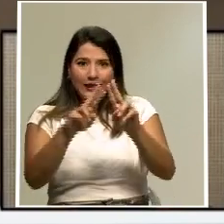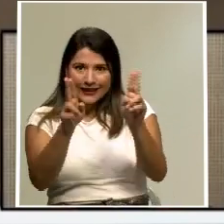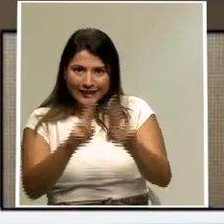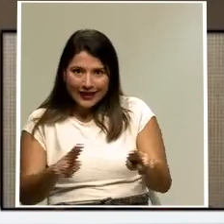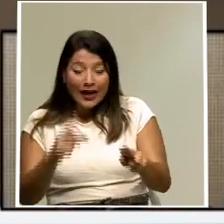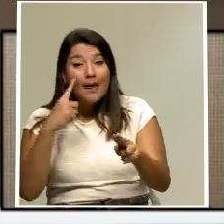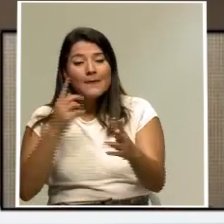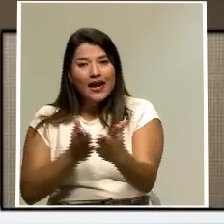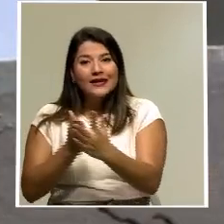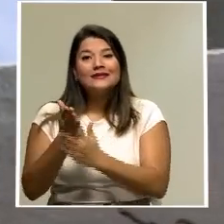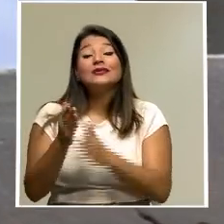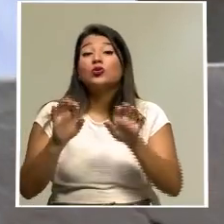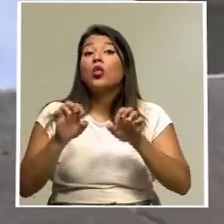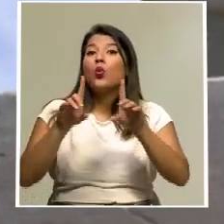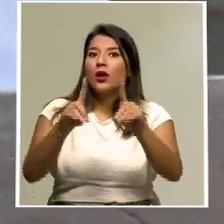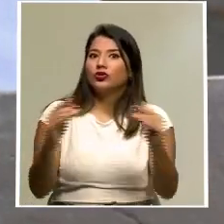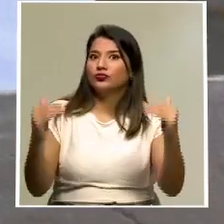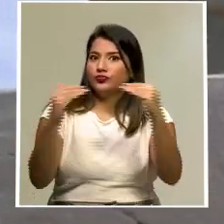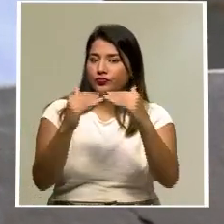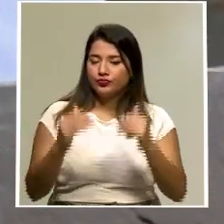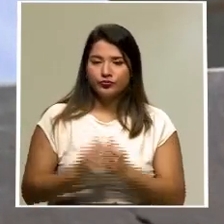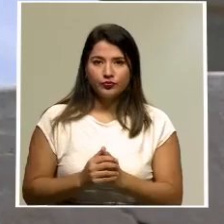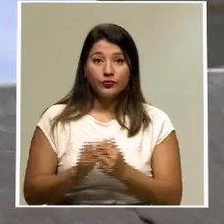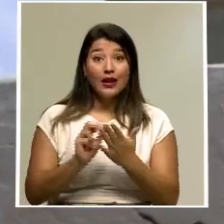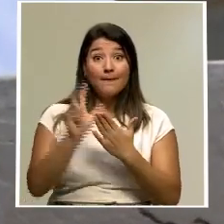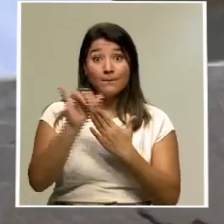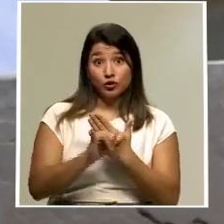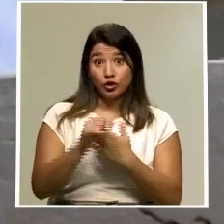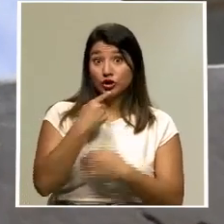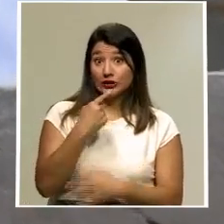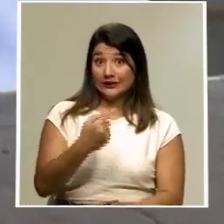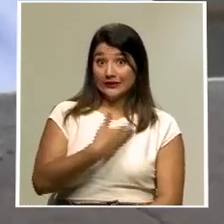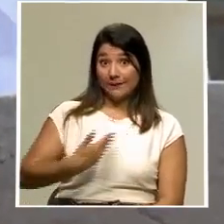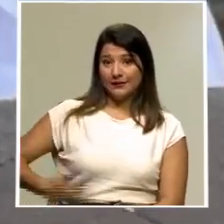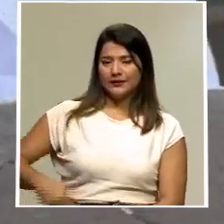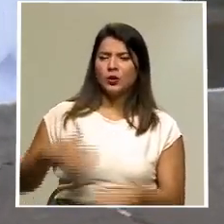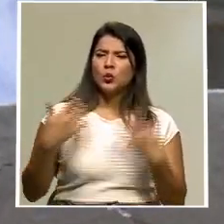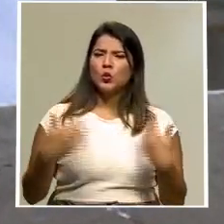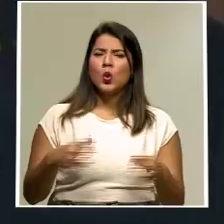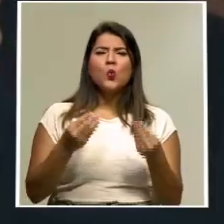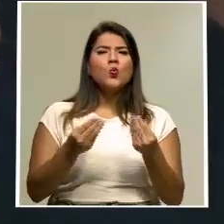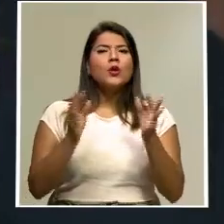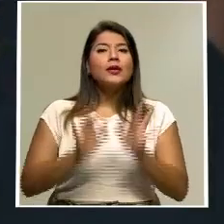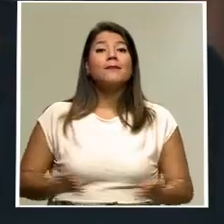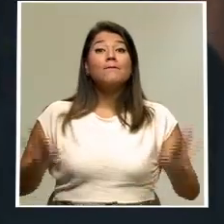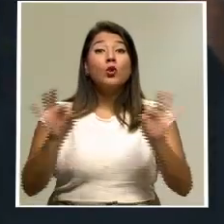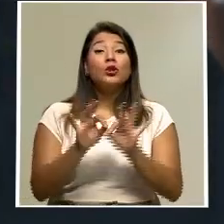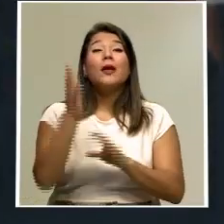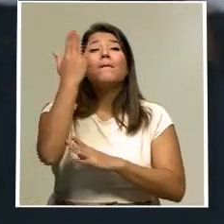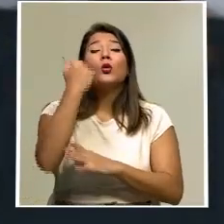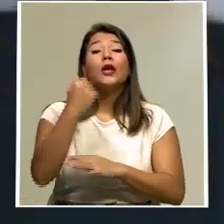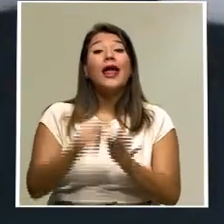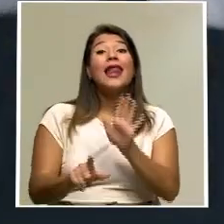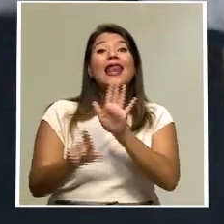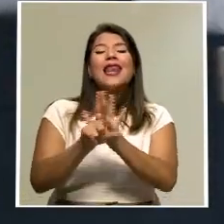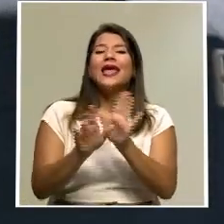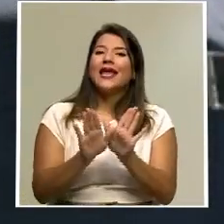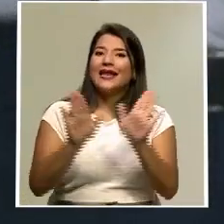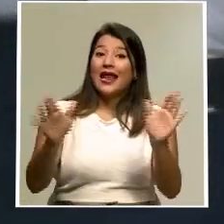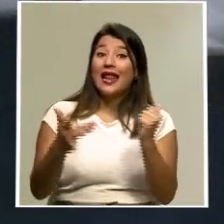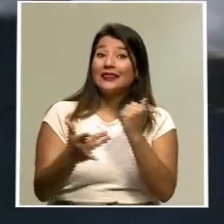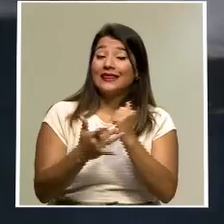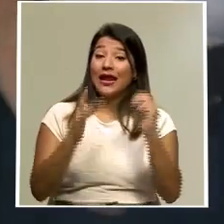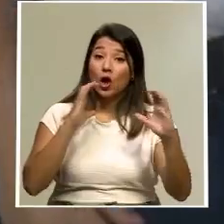del mundo moderno. El proyecto, según Alvarado, es de vital importancia porque la Ley General de Telecomunicaciones